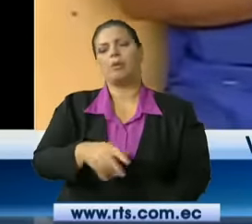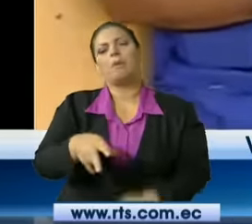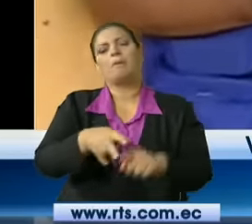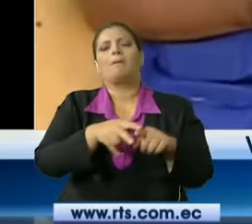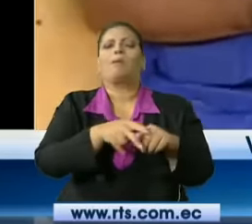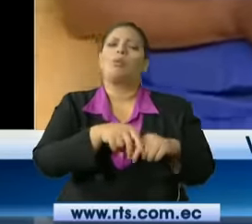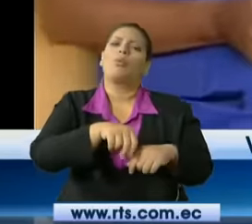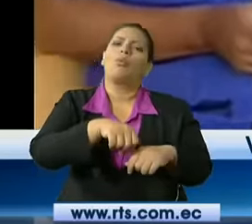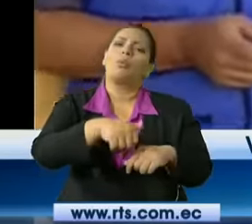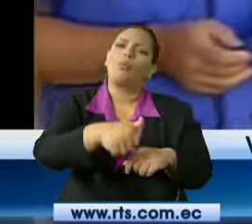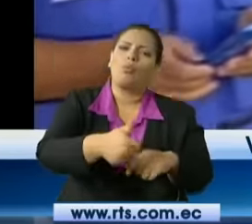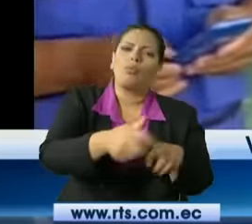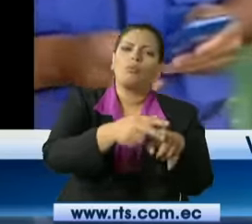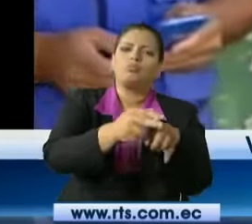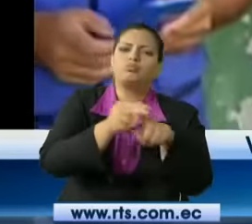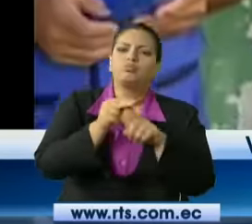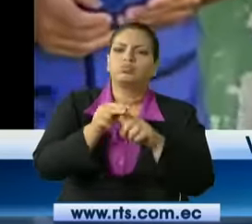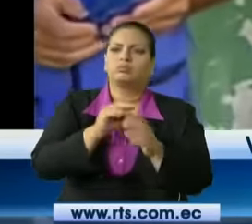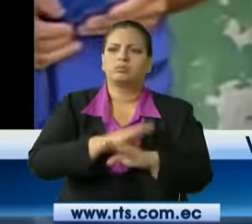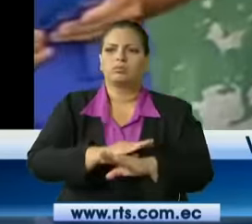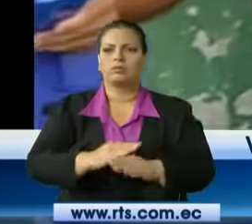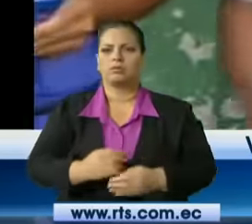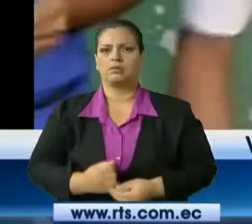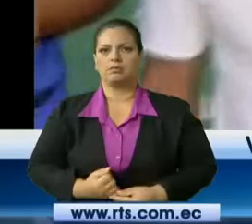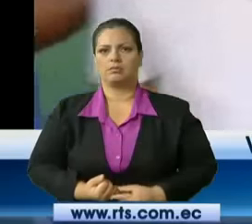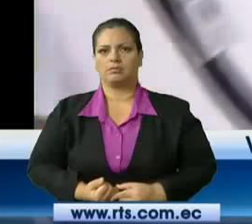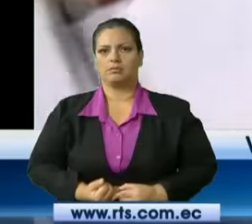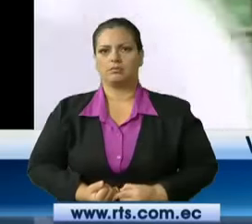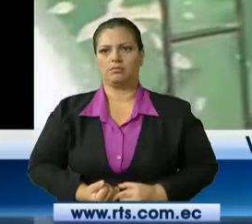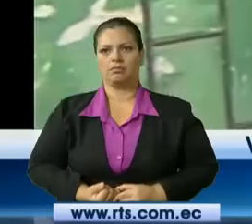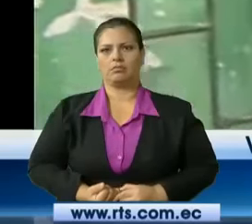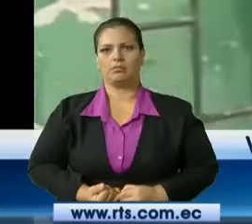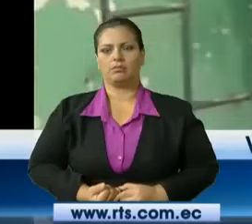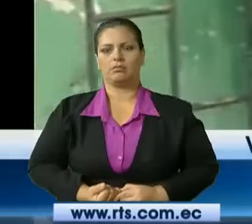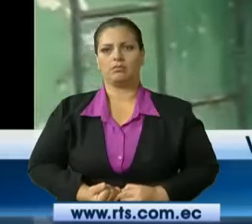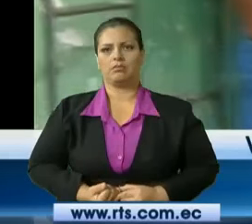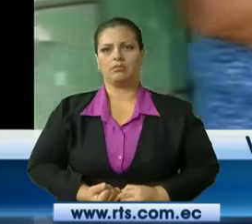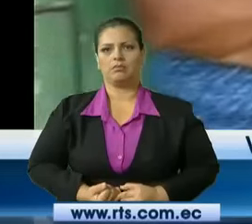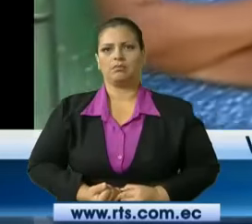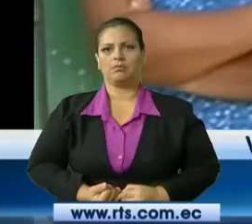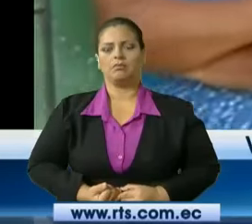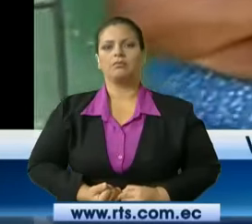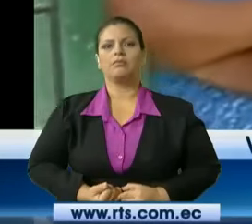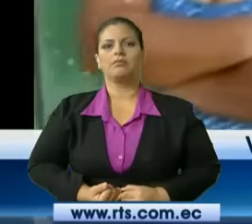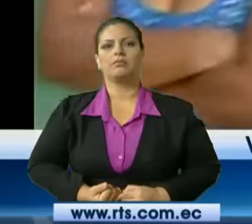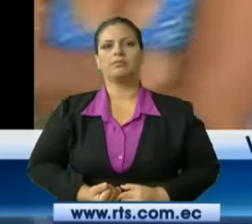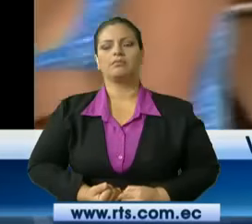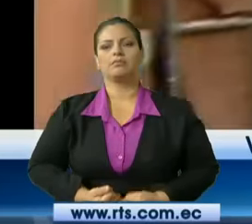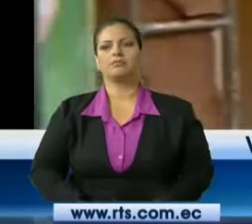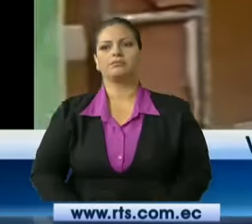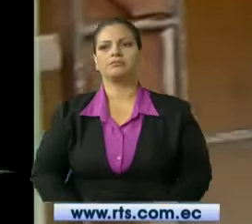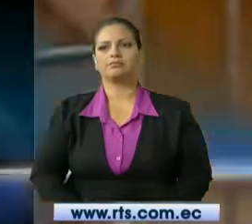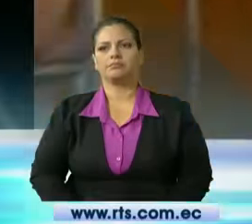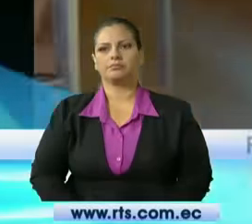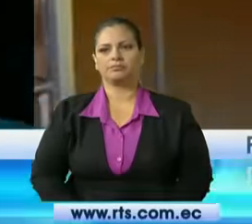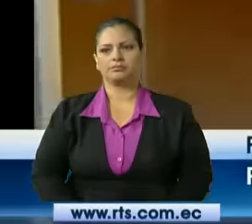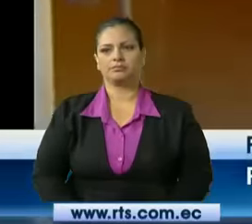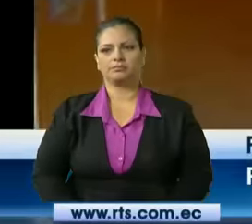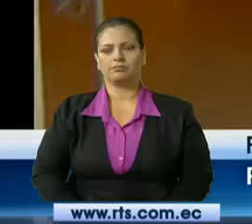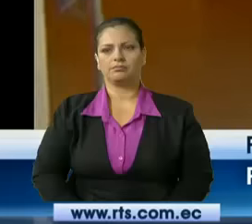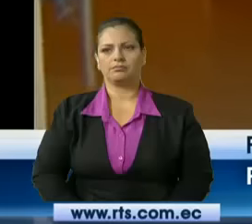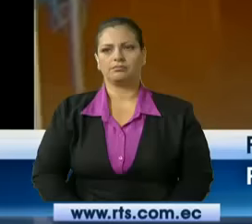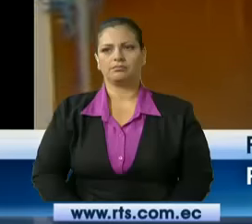aparte de que los vecinos, moradores, quienes conocieron a la familia, a la criatura, han venido a expresarle ya su adiós, aquí